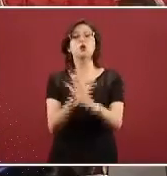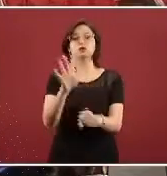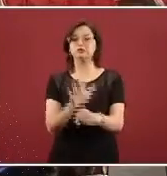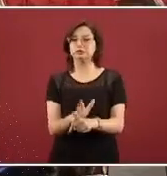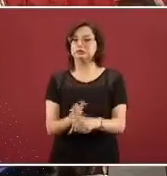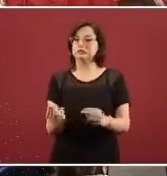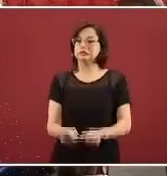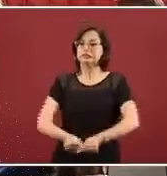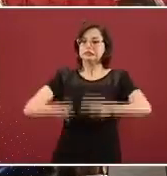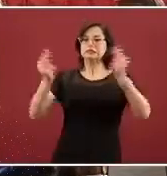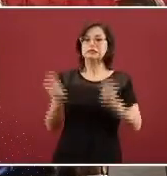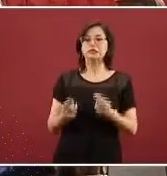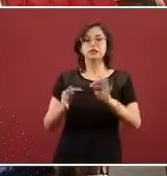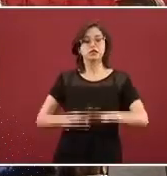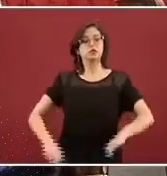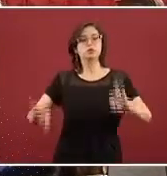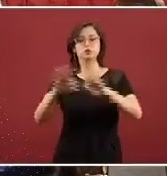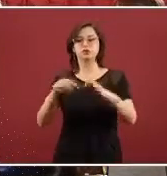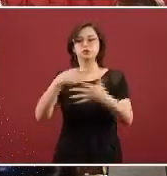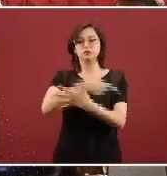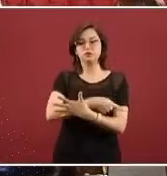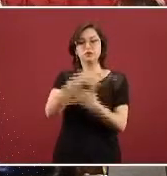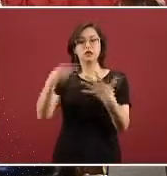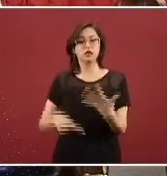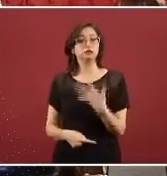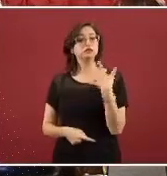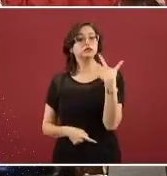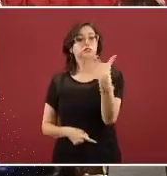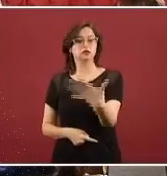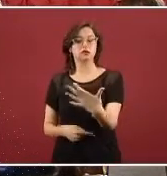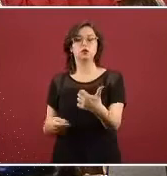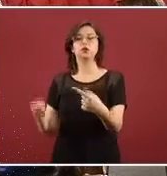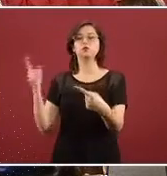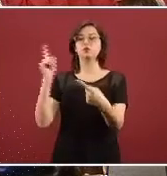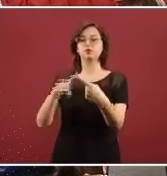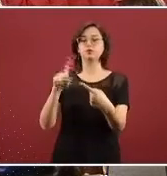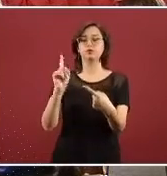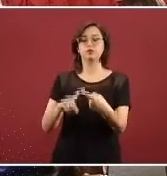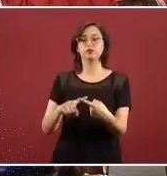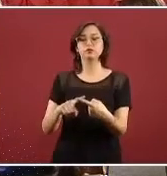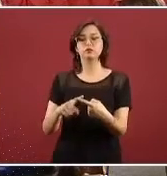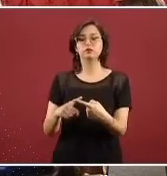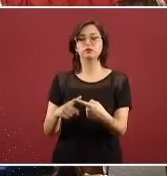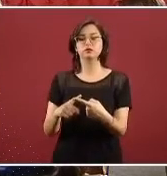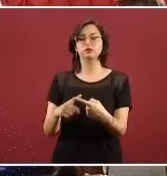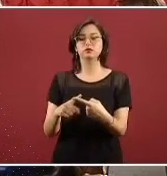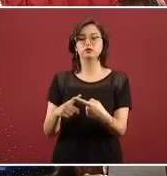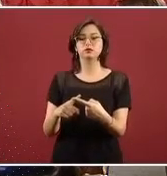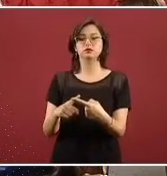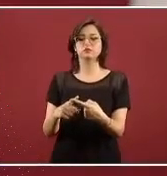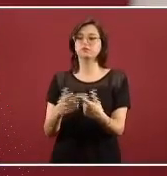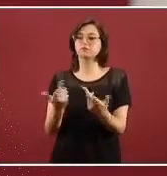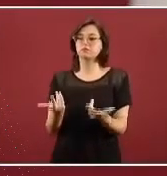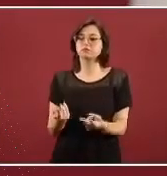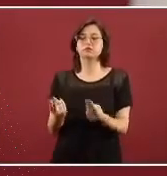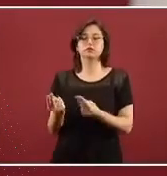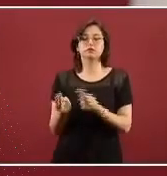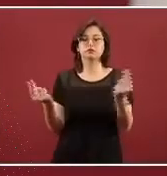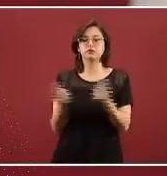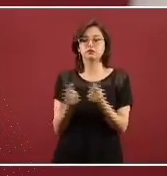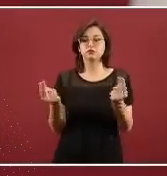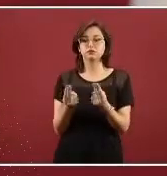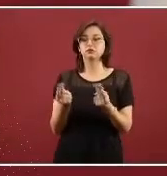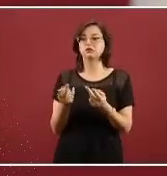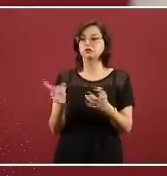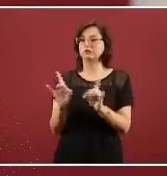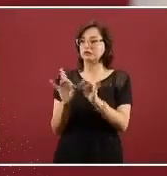Y definimos las 5 grupos de actividades esenciales. Las primeras son las que de manera directa son necesarias para atender la